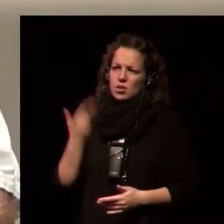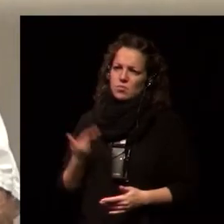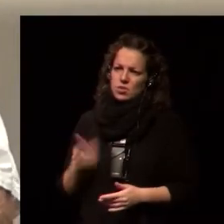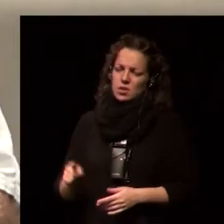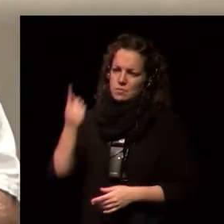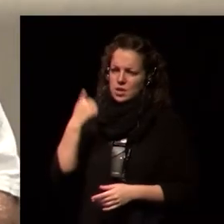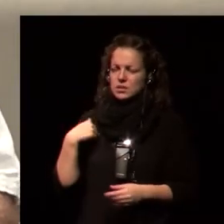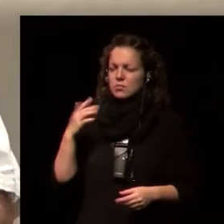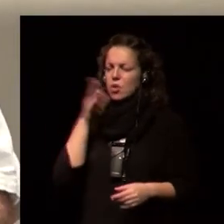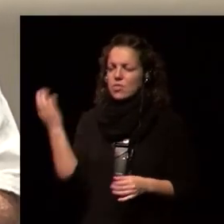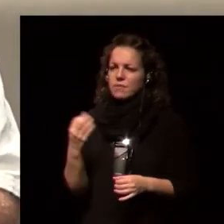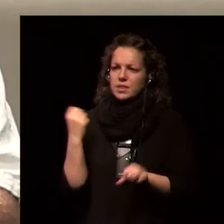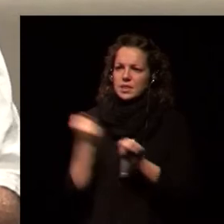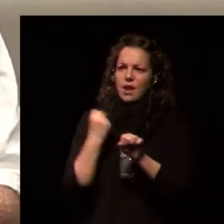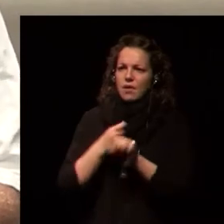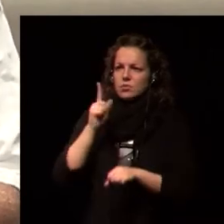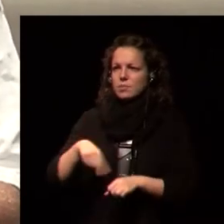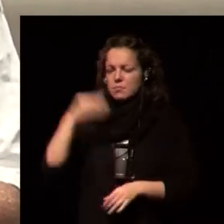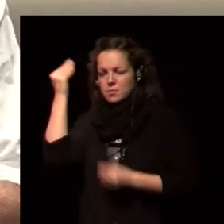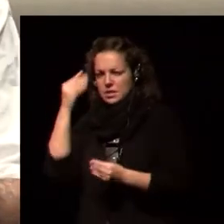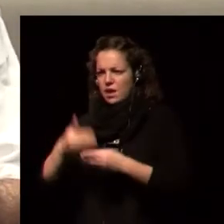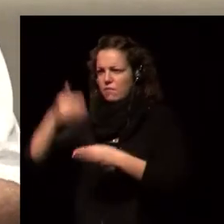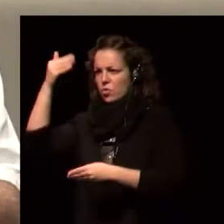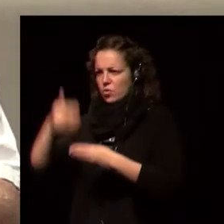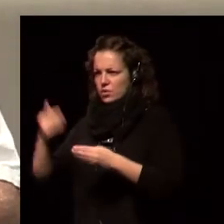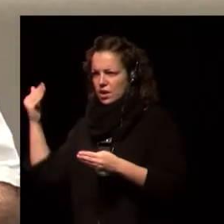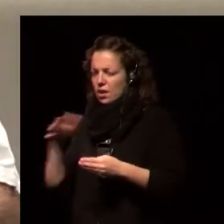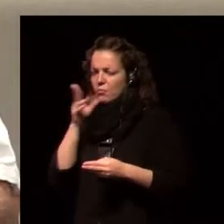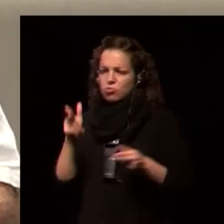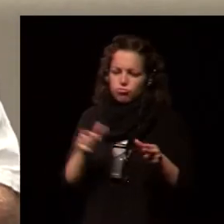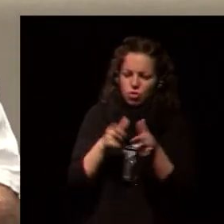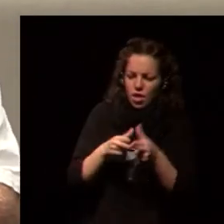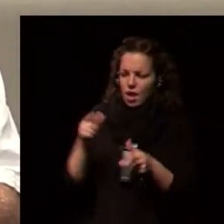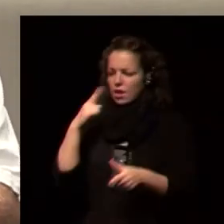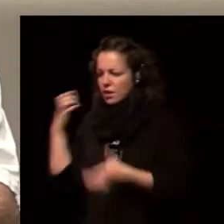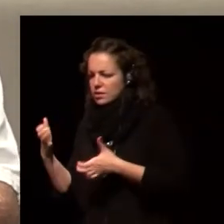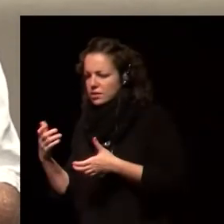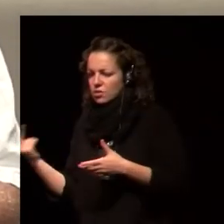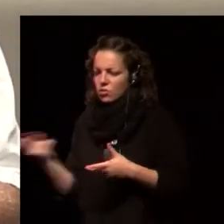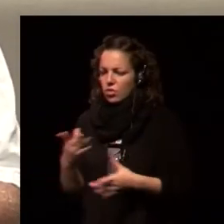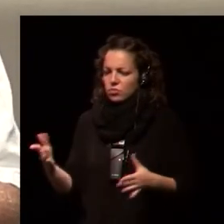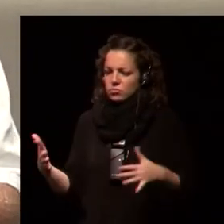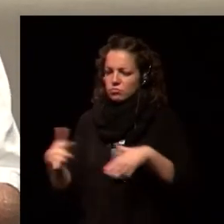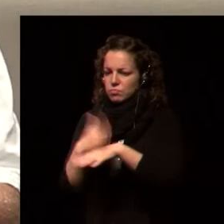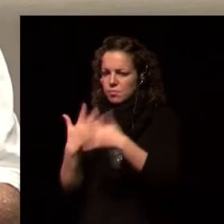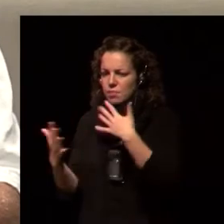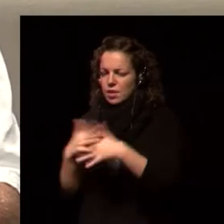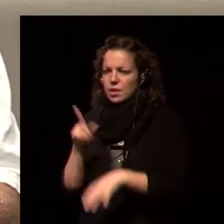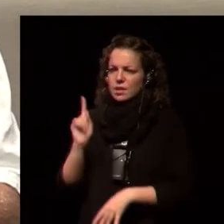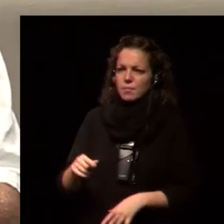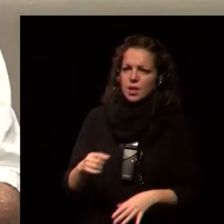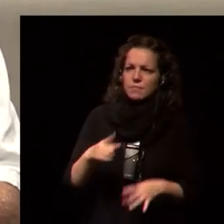y pensar en la frontera misma, donde lo social y lo artístico confluyen, lo instrumental y